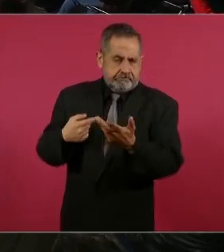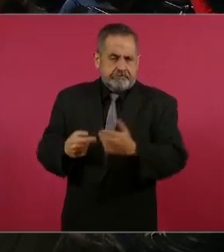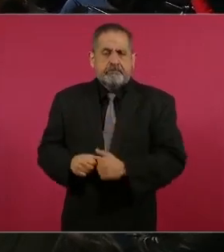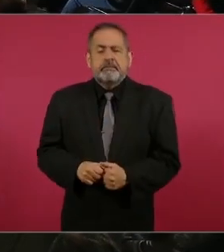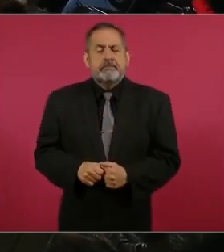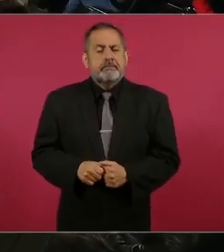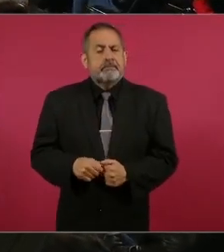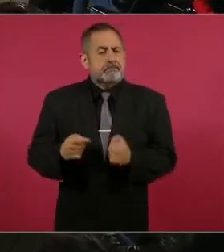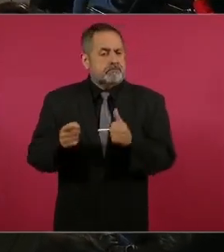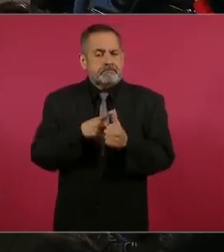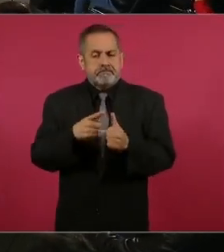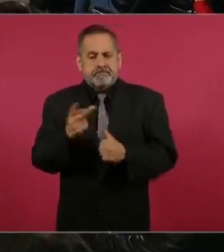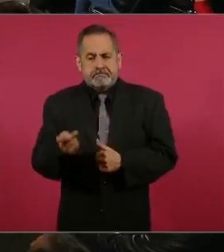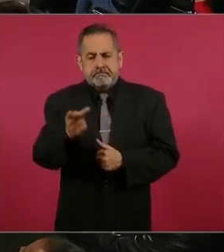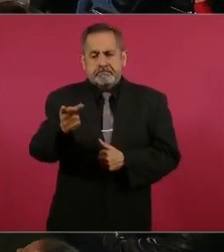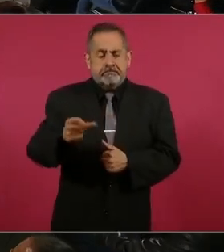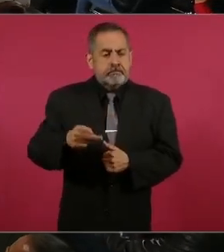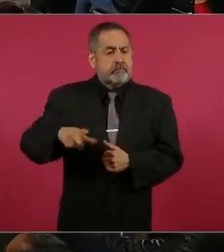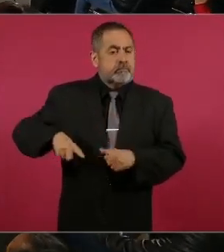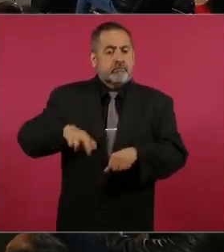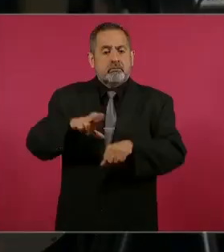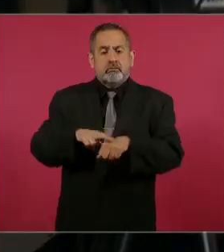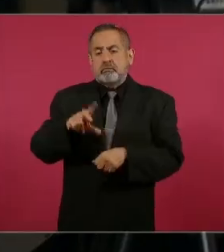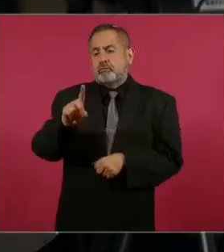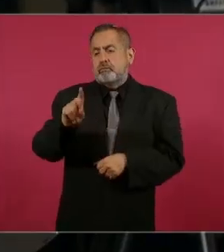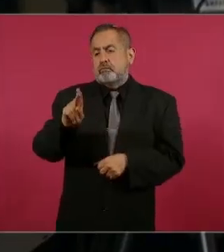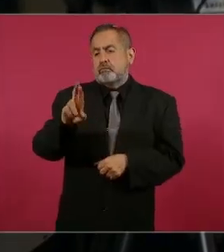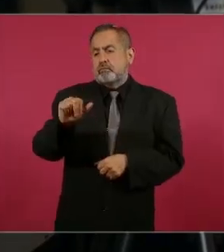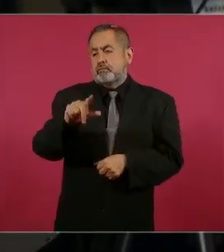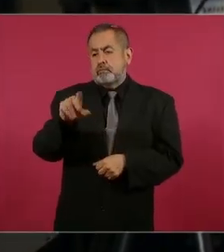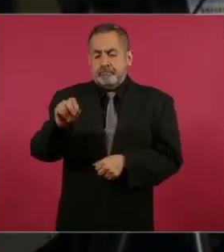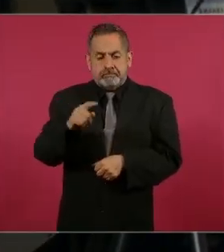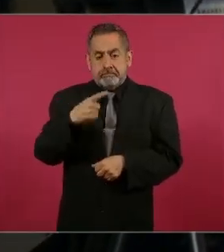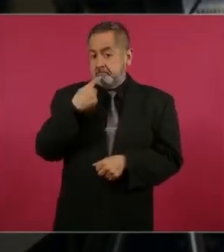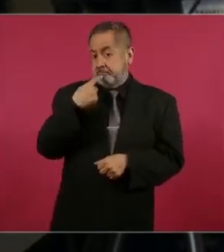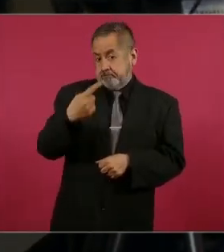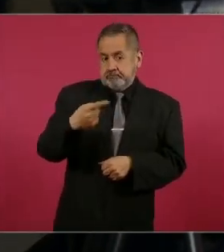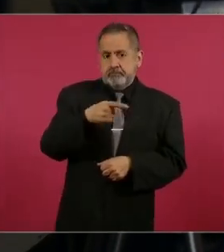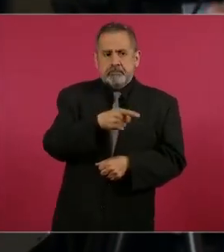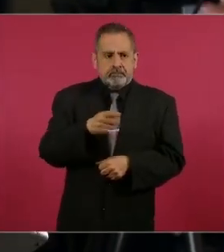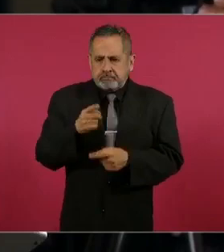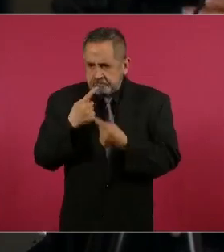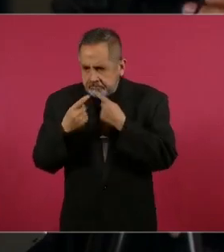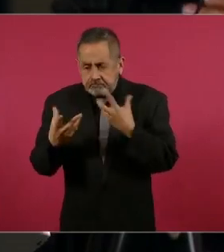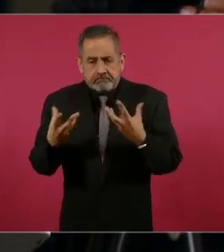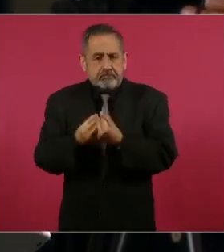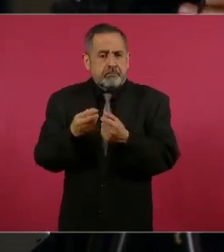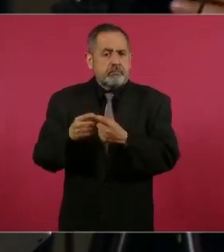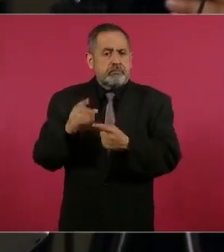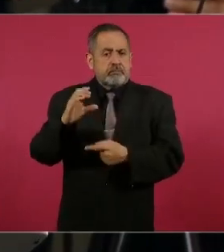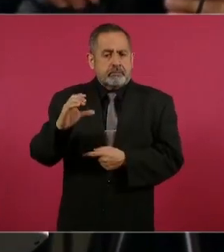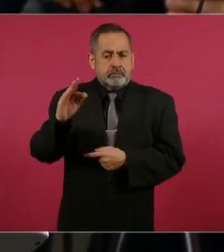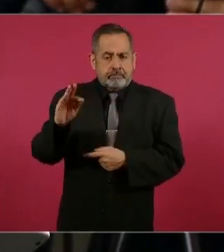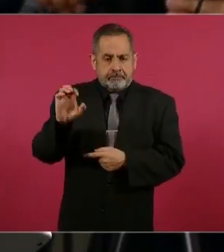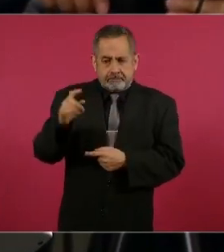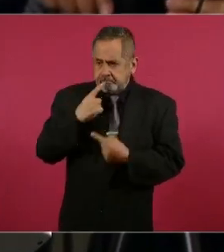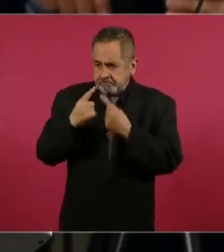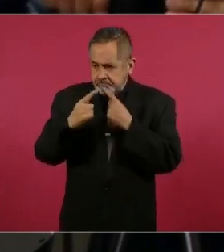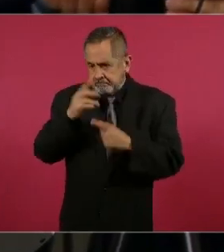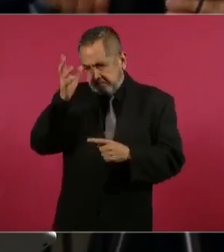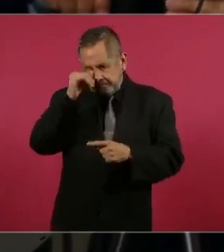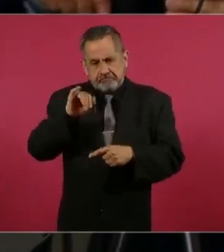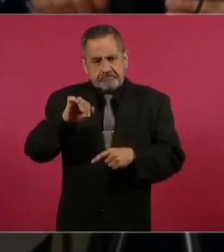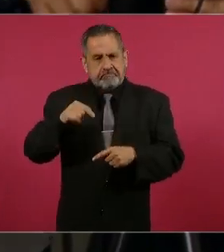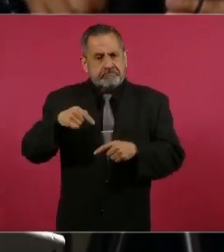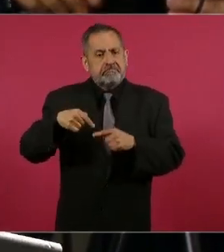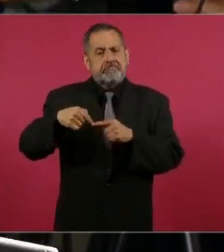Presidente, en un primer punto, el gobernador Alfonso Durazo anunció que se han avanzado las negociaciones con CFE para el subsidio para la luz